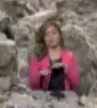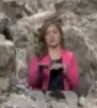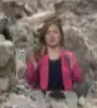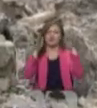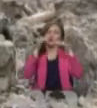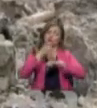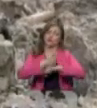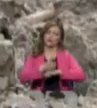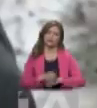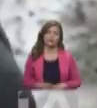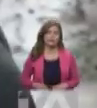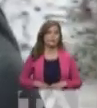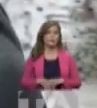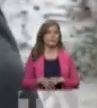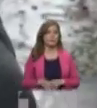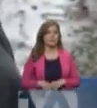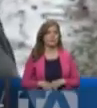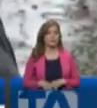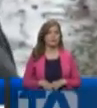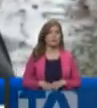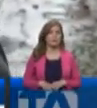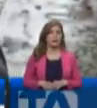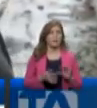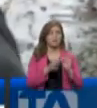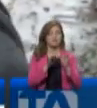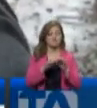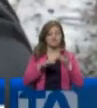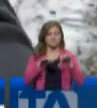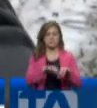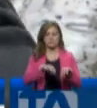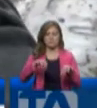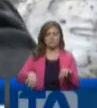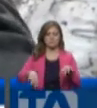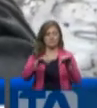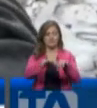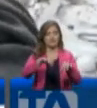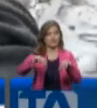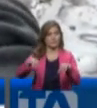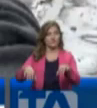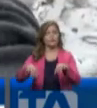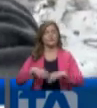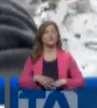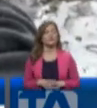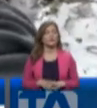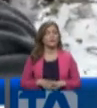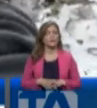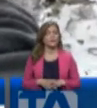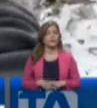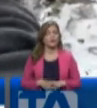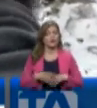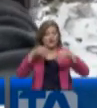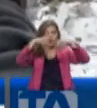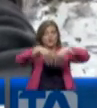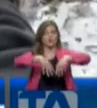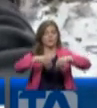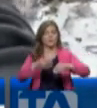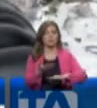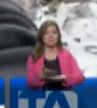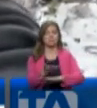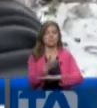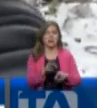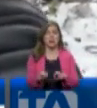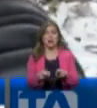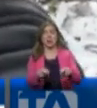atención de las autoridades. Se nos la acomode, se la adoquine, vea eso de ella cómo está. Cuando vienen las aguas lluvias es como